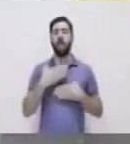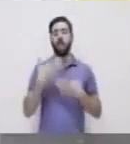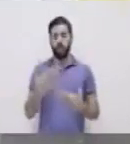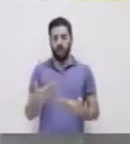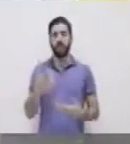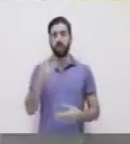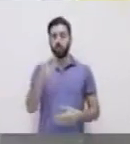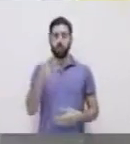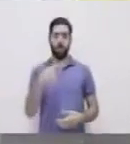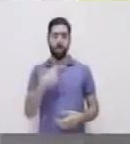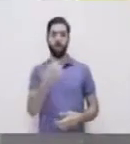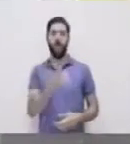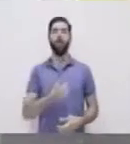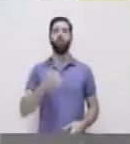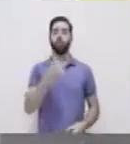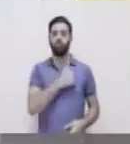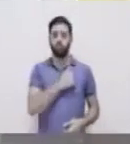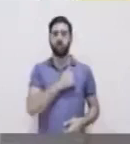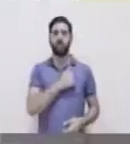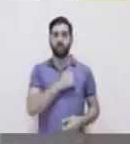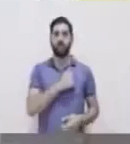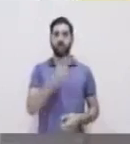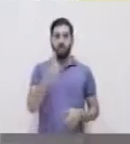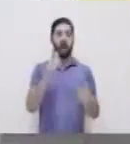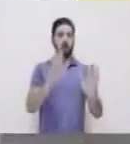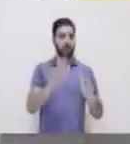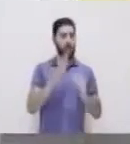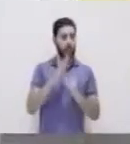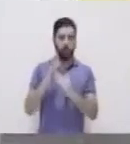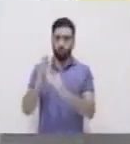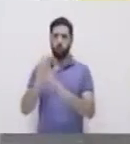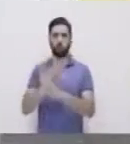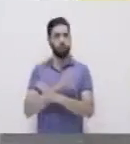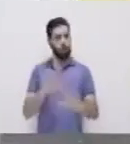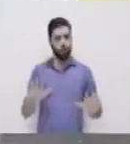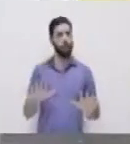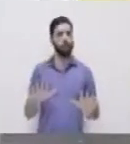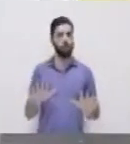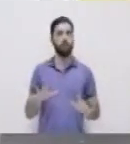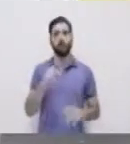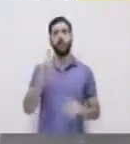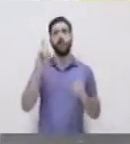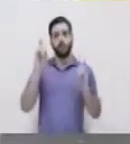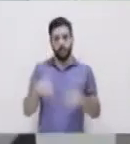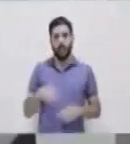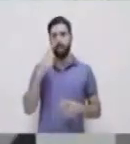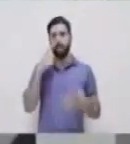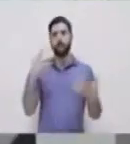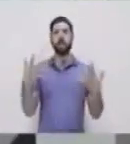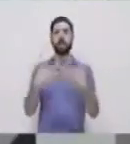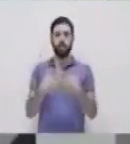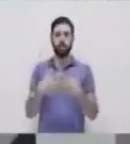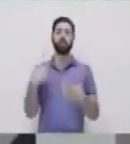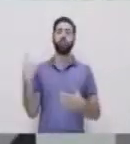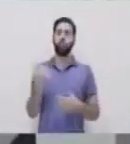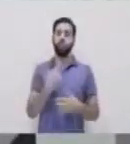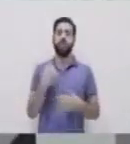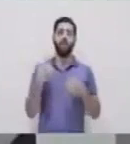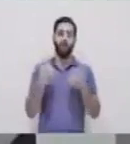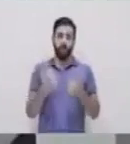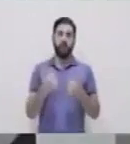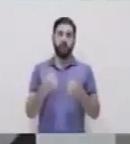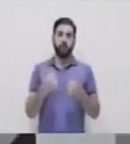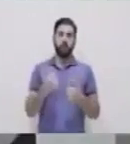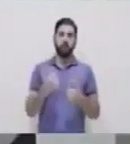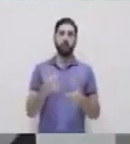de la autoestima, ¿verdad? El poner como un freno a aquellas situaciones que no van con nosotros y que no es lo